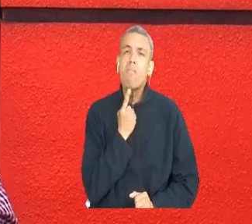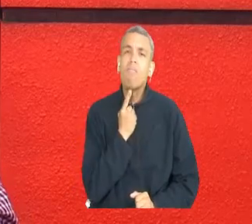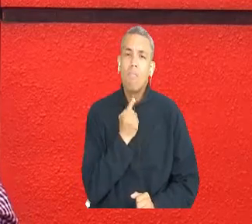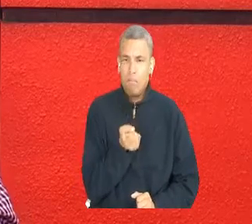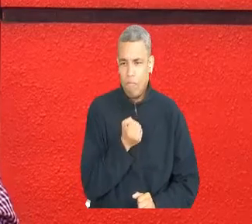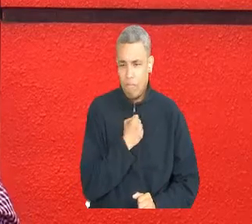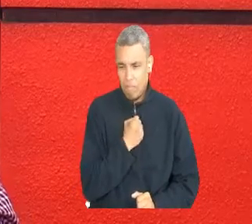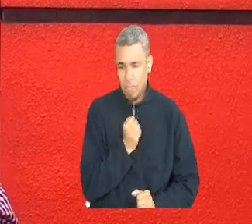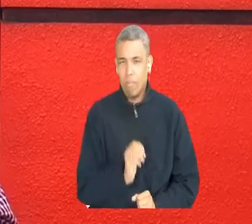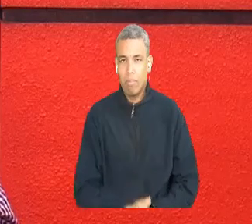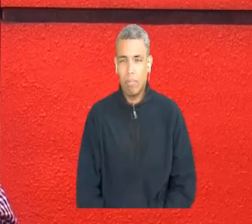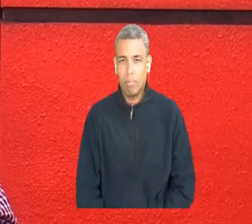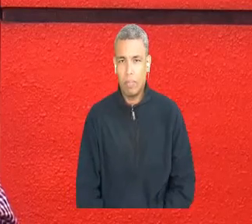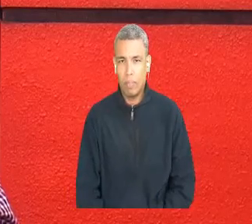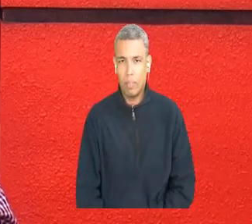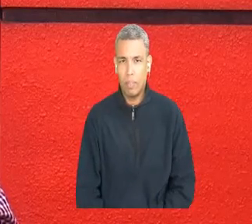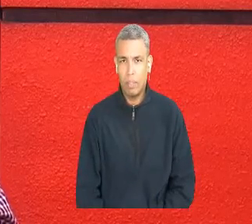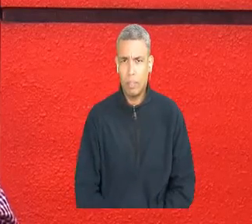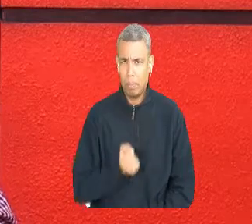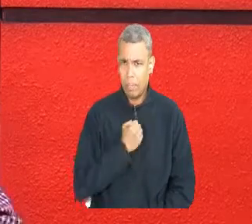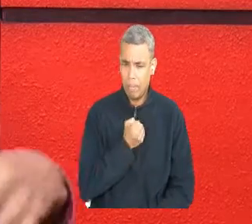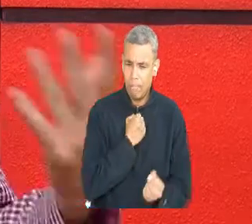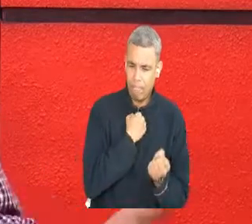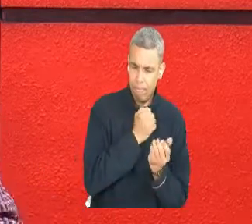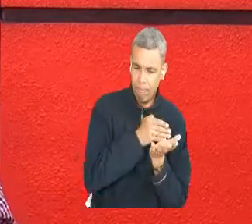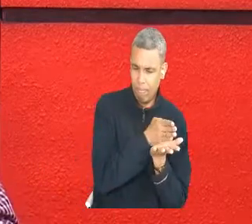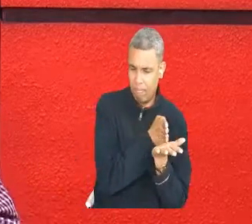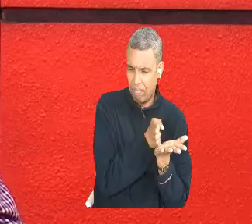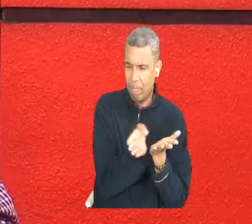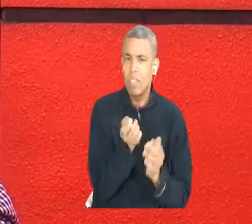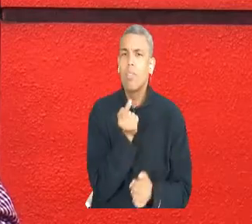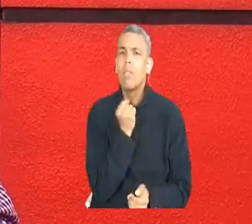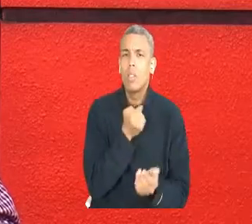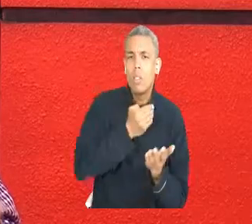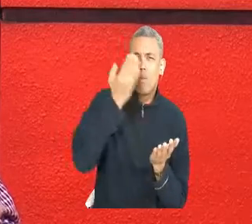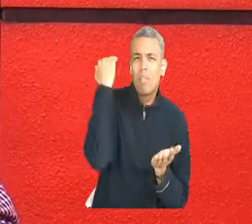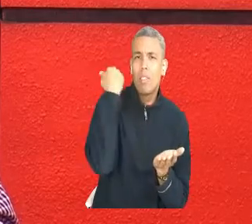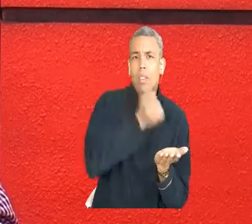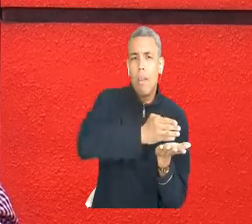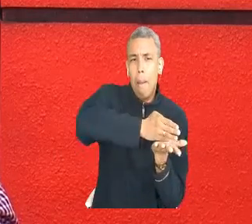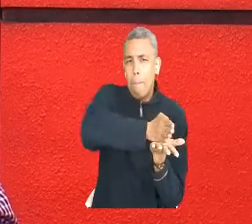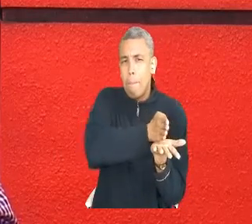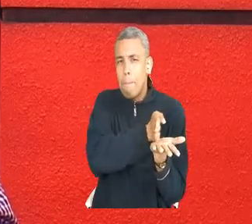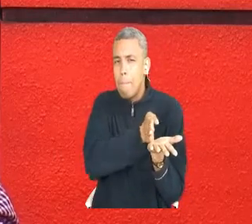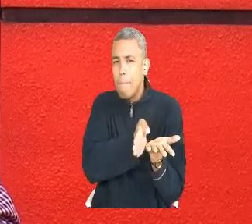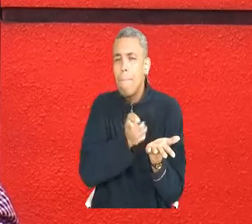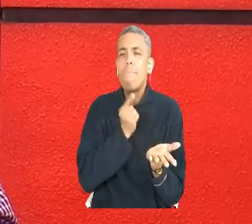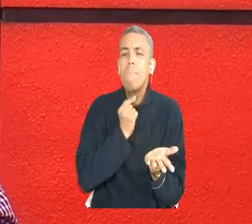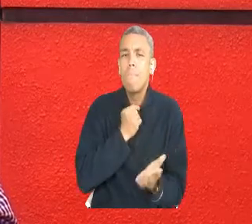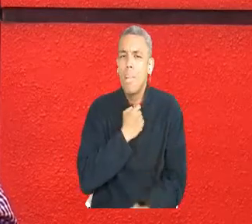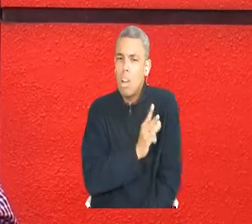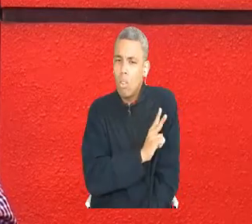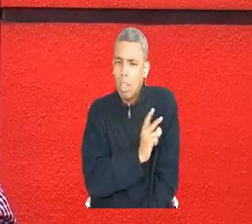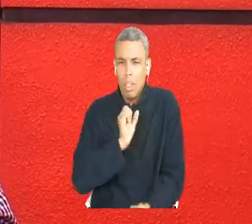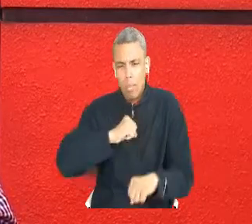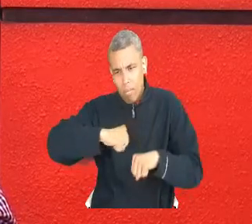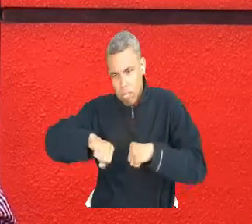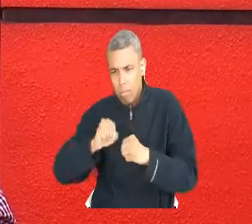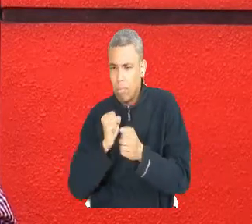creo que desde siempre tenía una ocasión del servicio y gracias a eso pues he podido recorrer casi medio país trabajando en diferentes